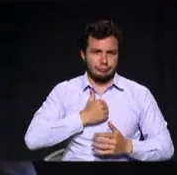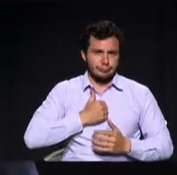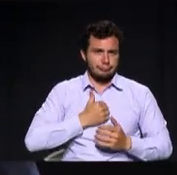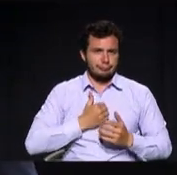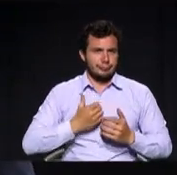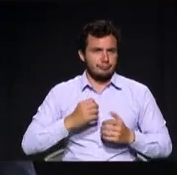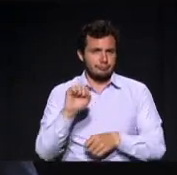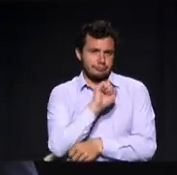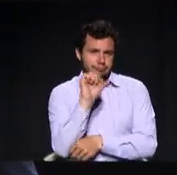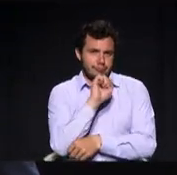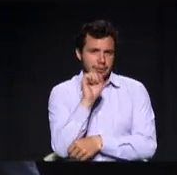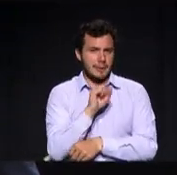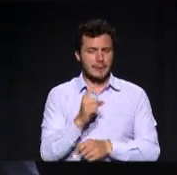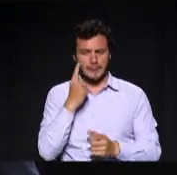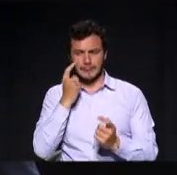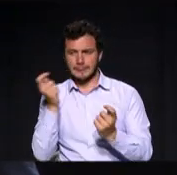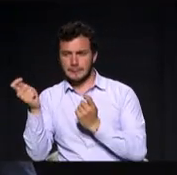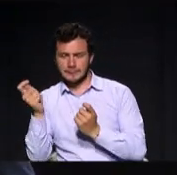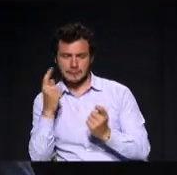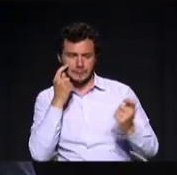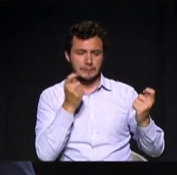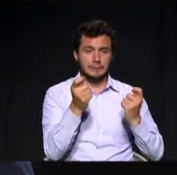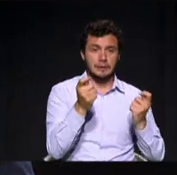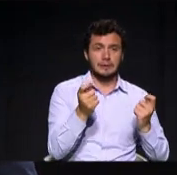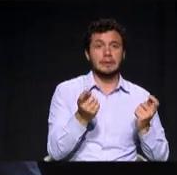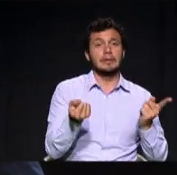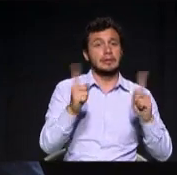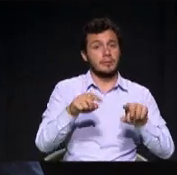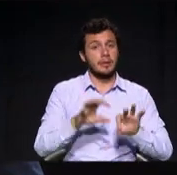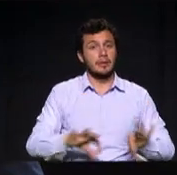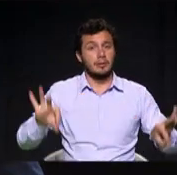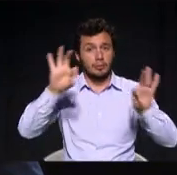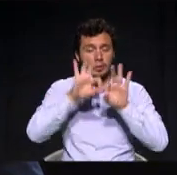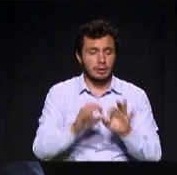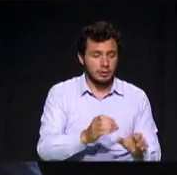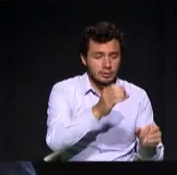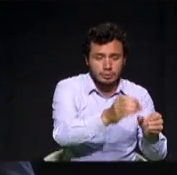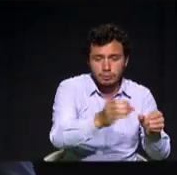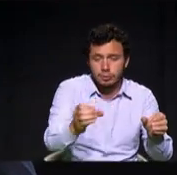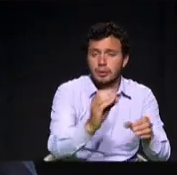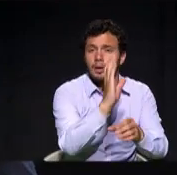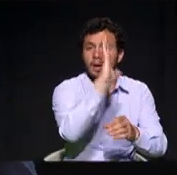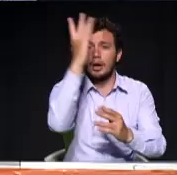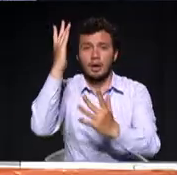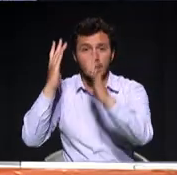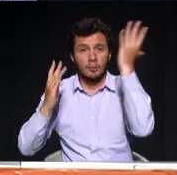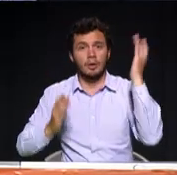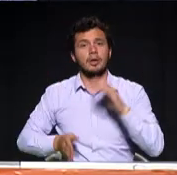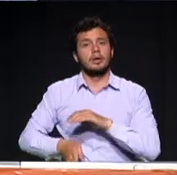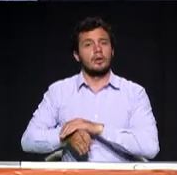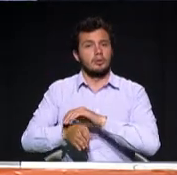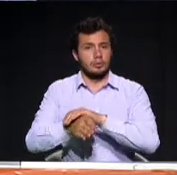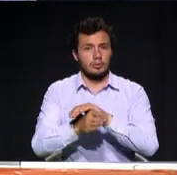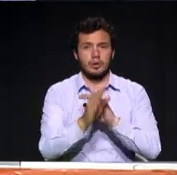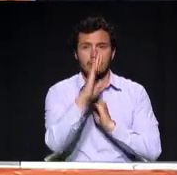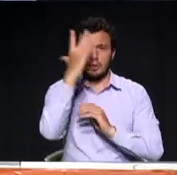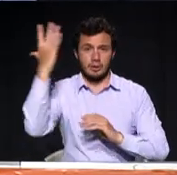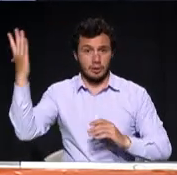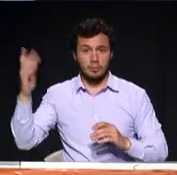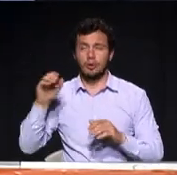adelante una reforestación intensa continuar con todo el tema los corredores verdes y la reforestación en las